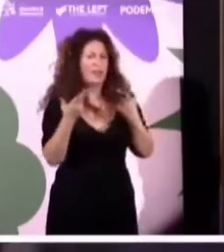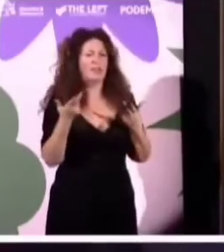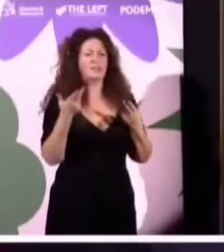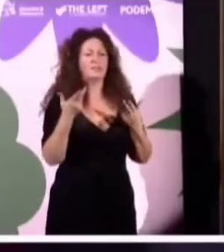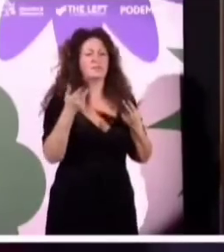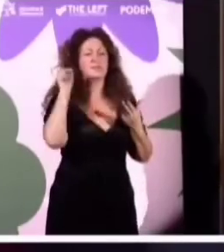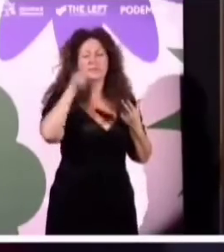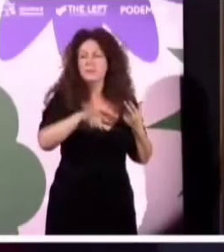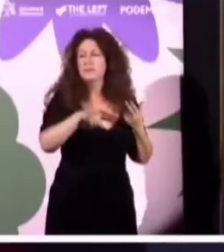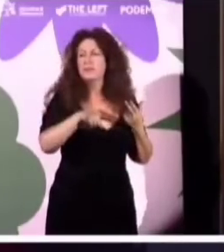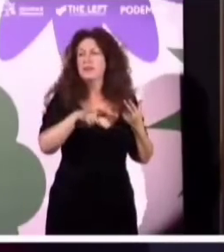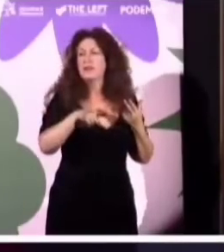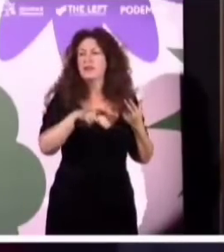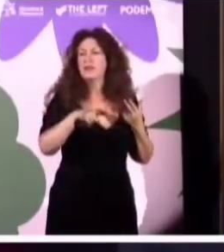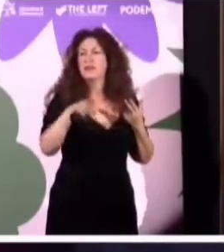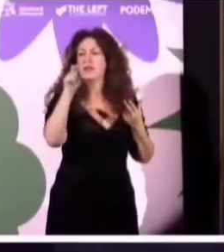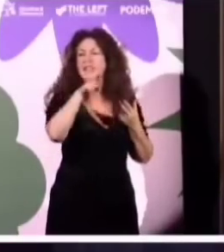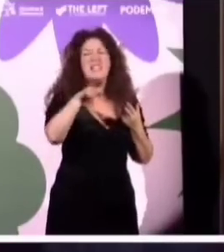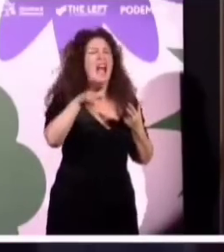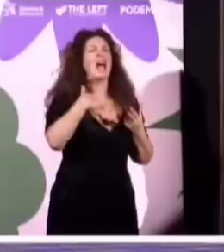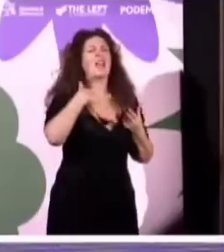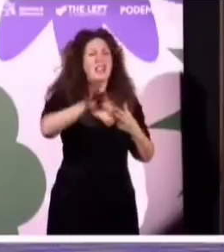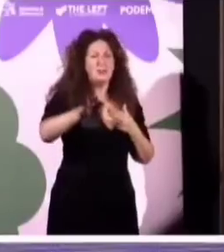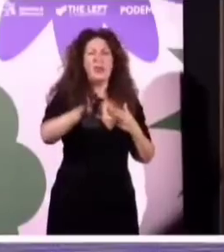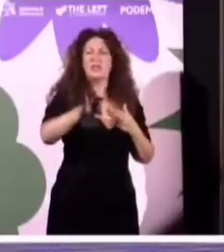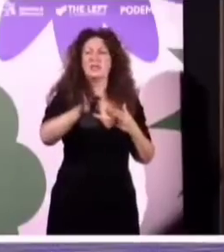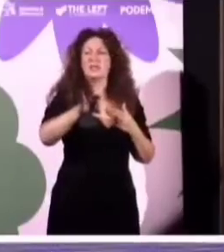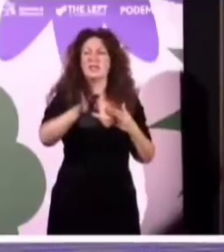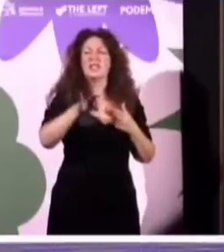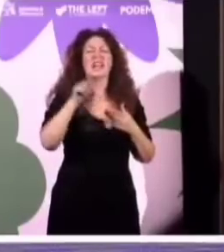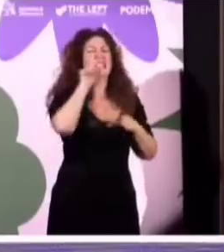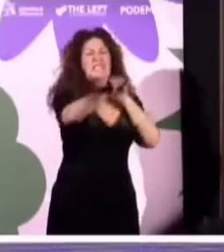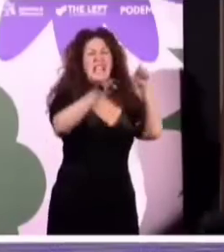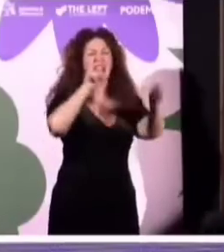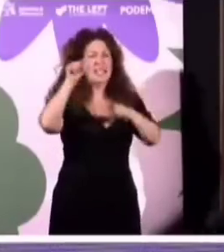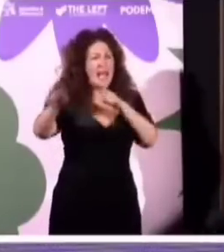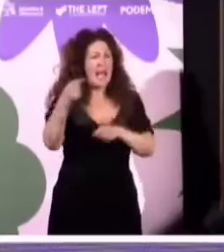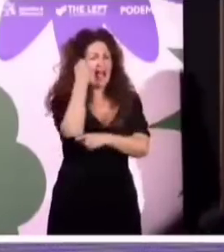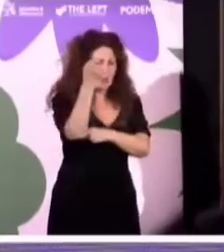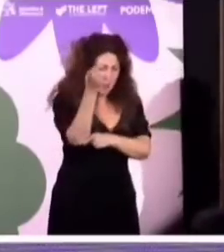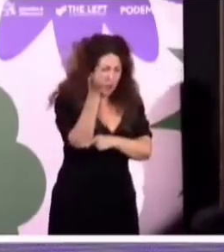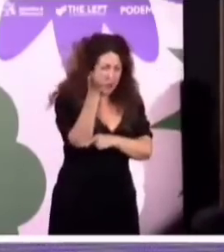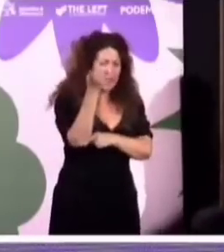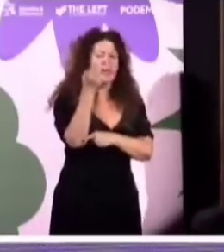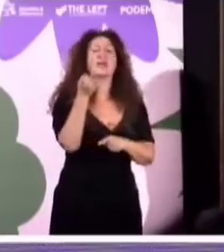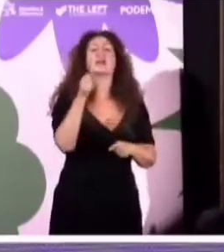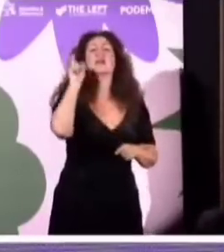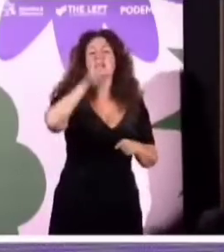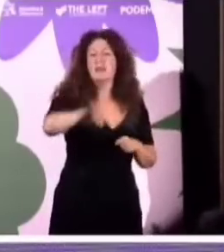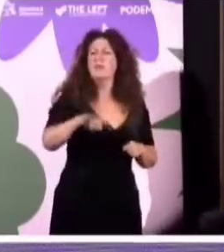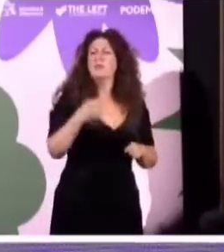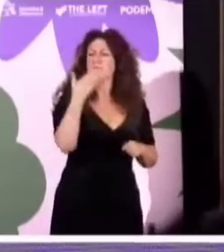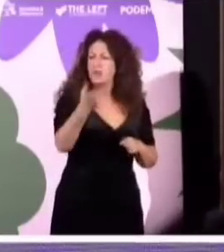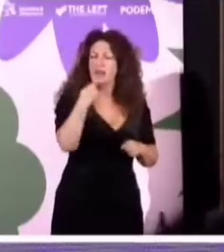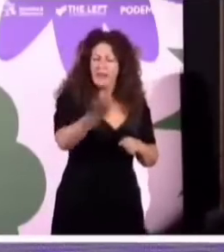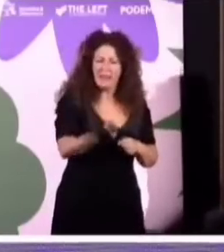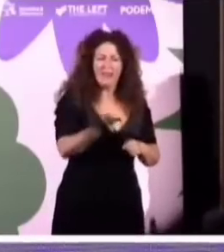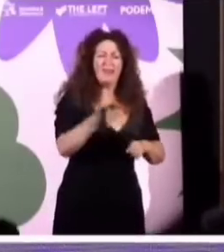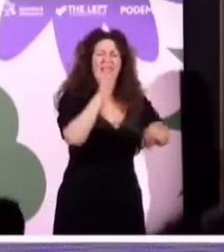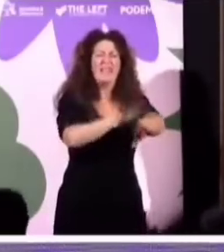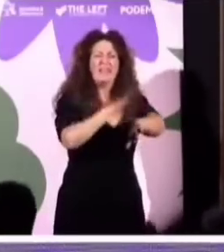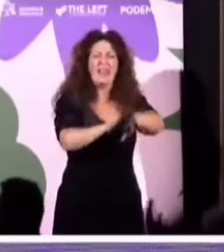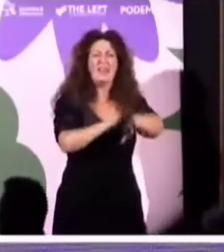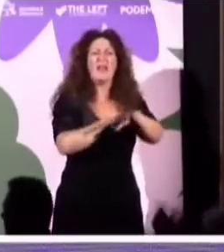los conflictos y que está dispuesta a señalar al poder y que está dispuesta a decir vamos a ser una izquierda de